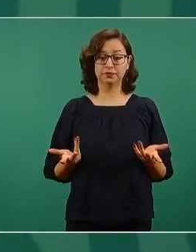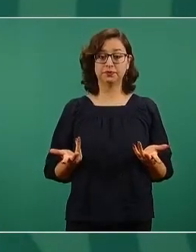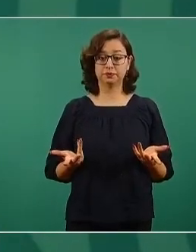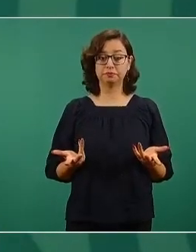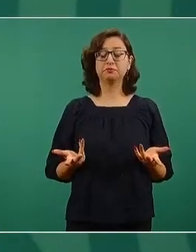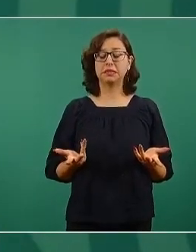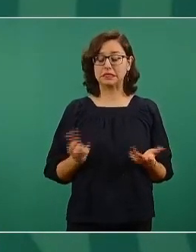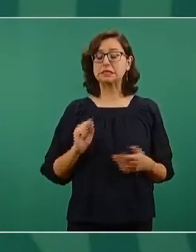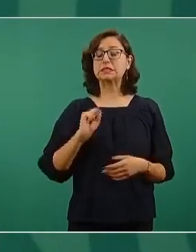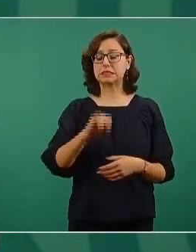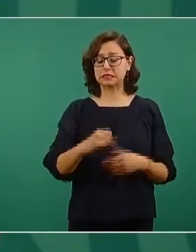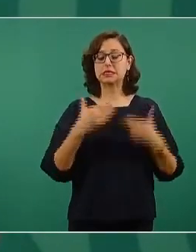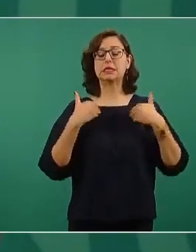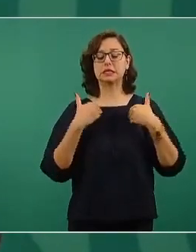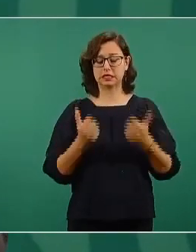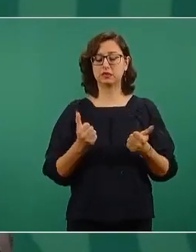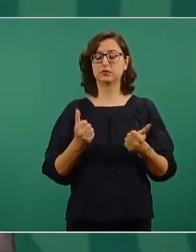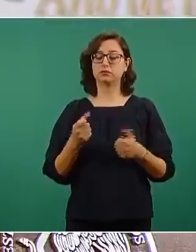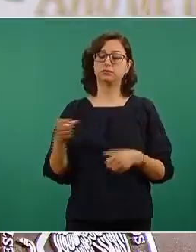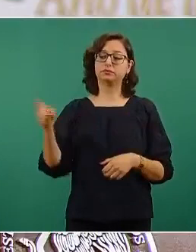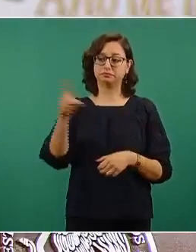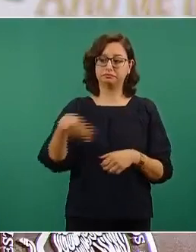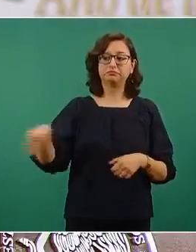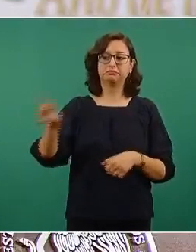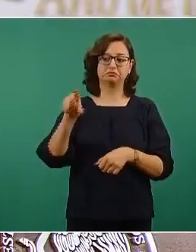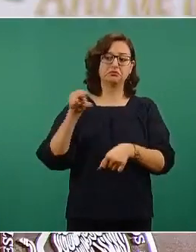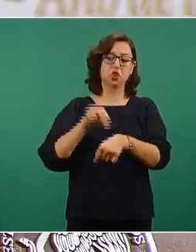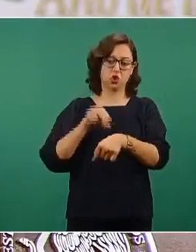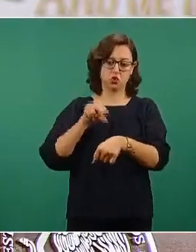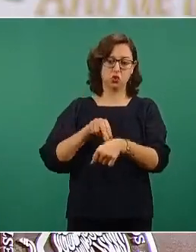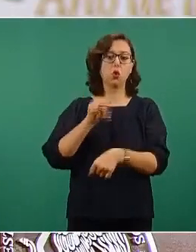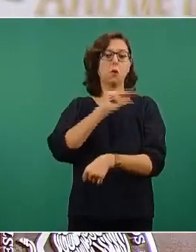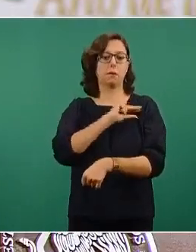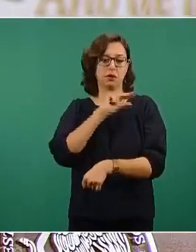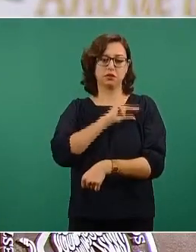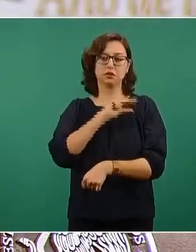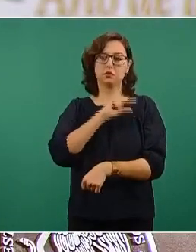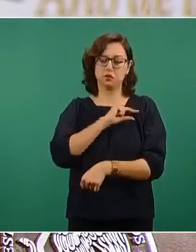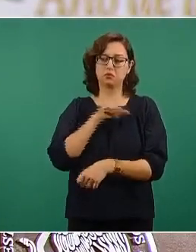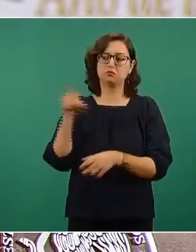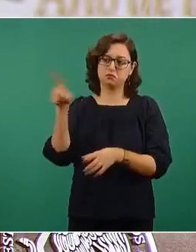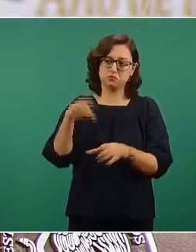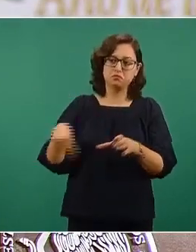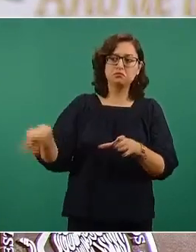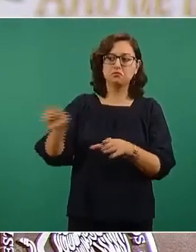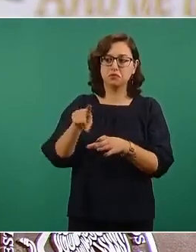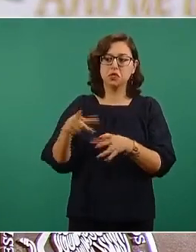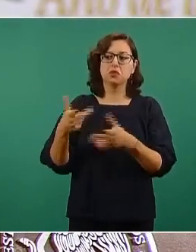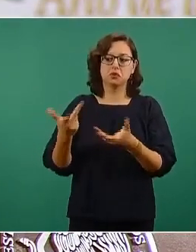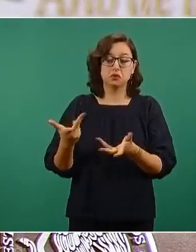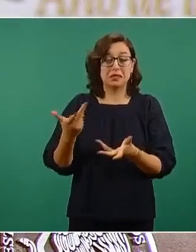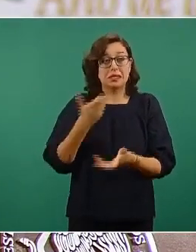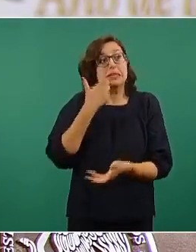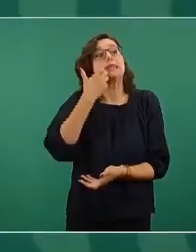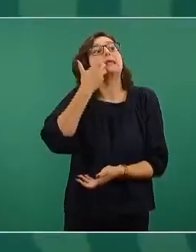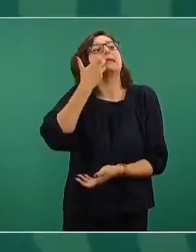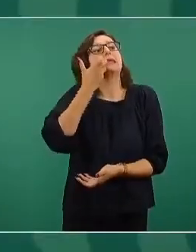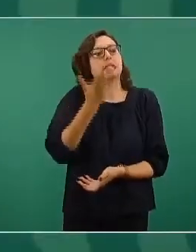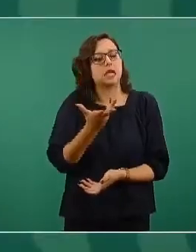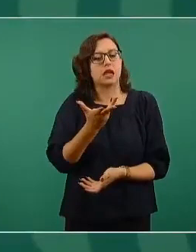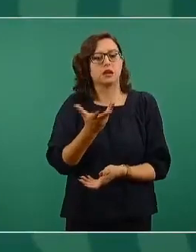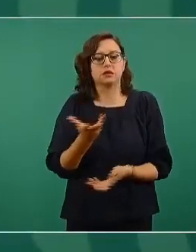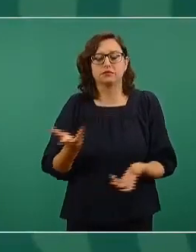yo entiendo la demanda de los médicos, no la tiramos